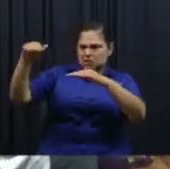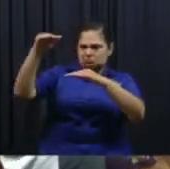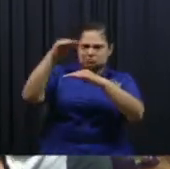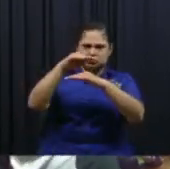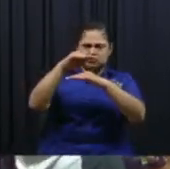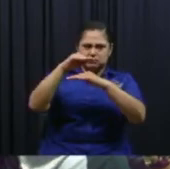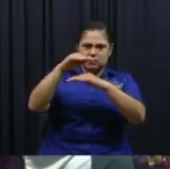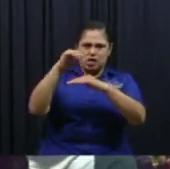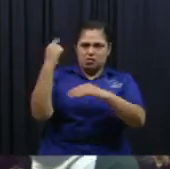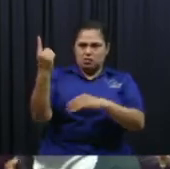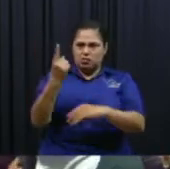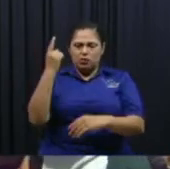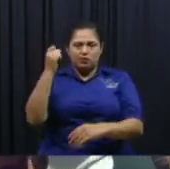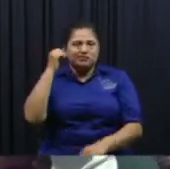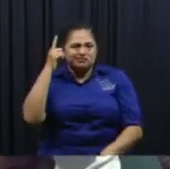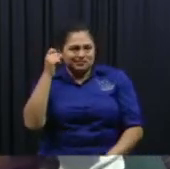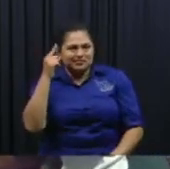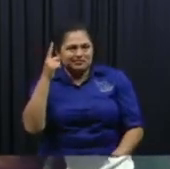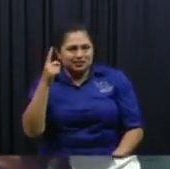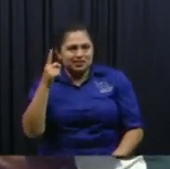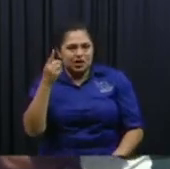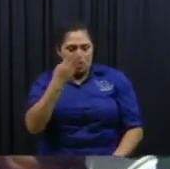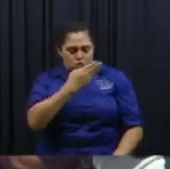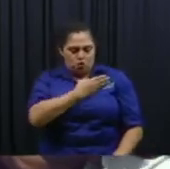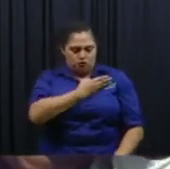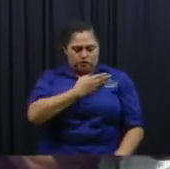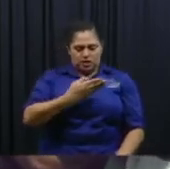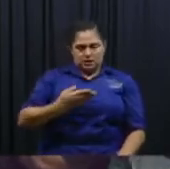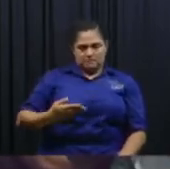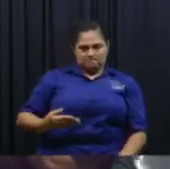todo entendimiento gobierne